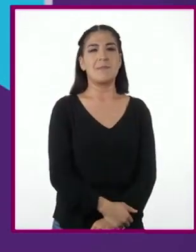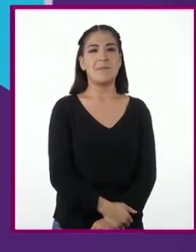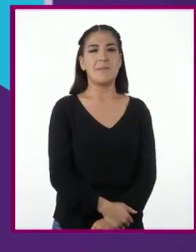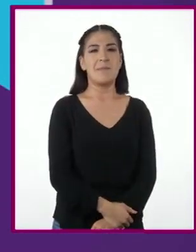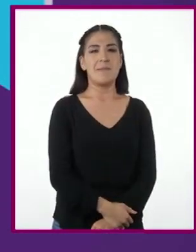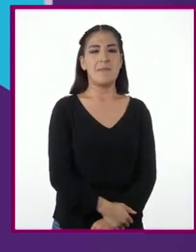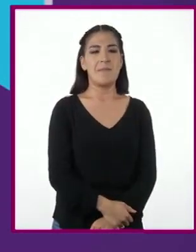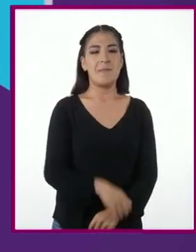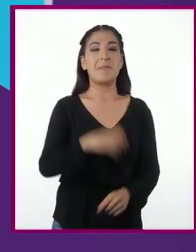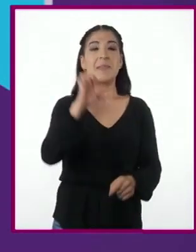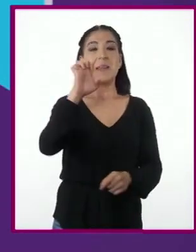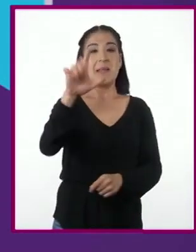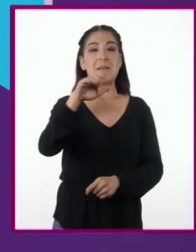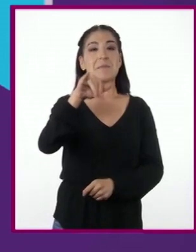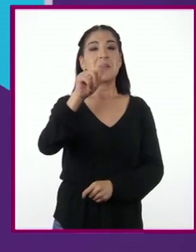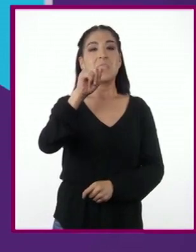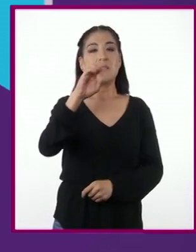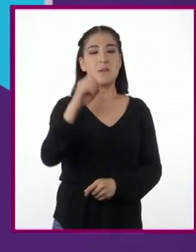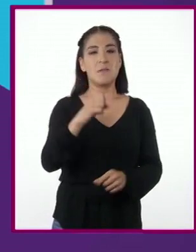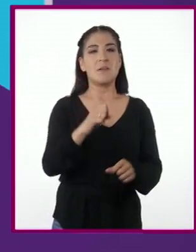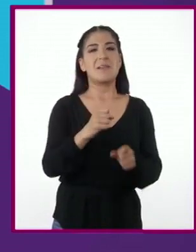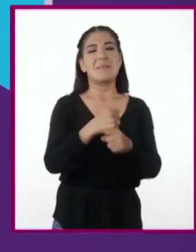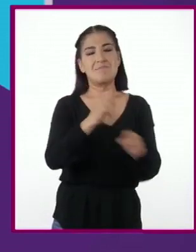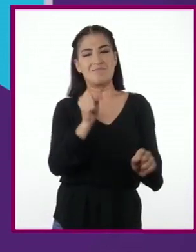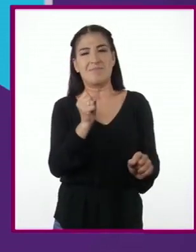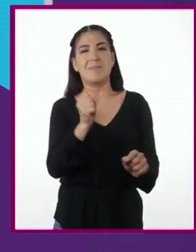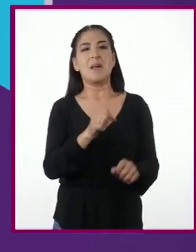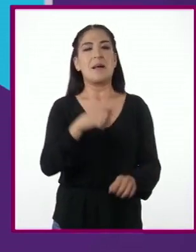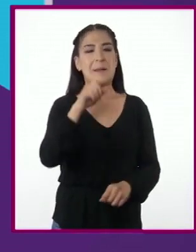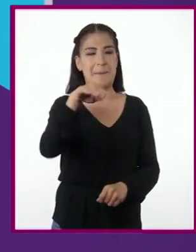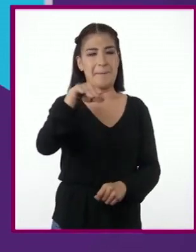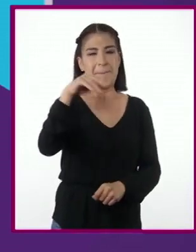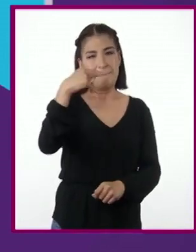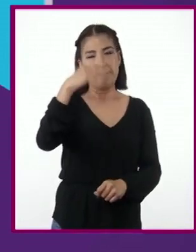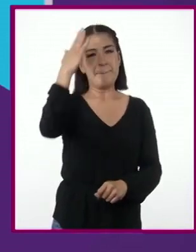El mito de la epilepsia, por Margarita Alegría.